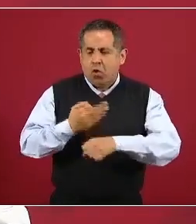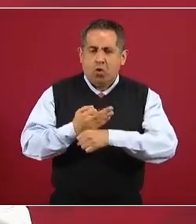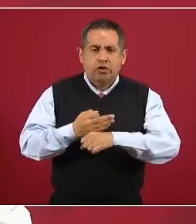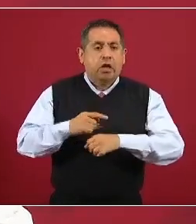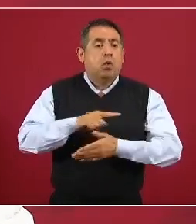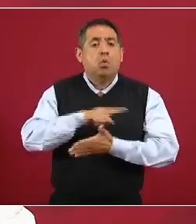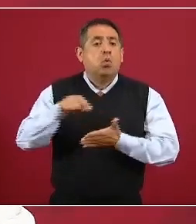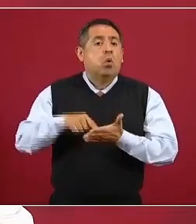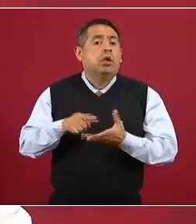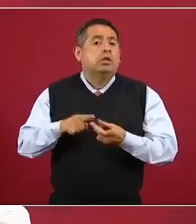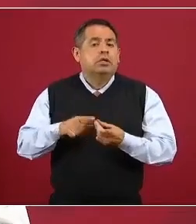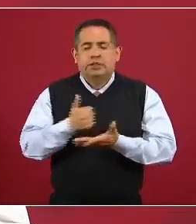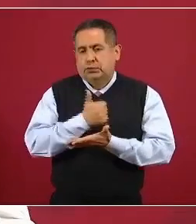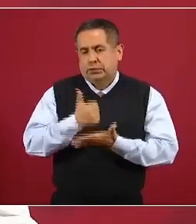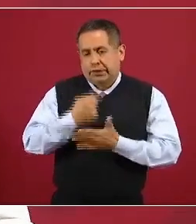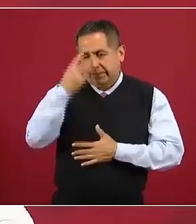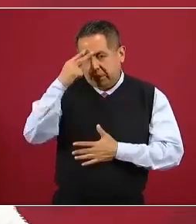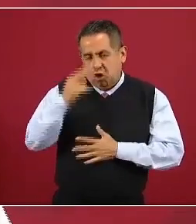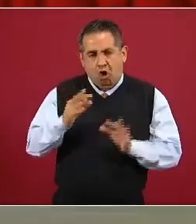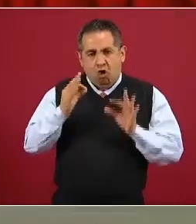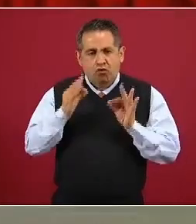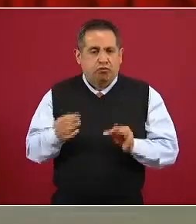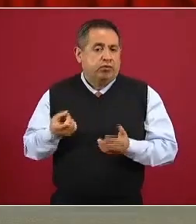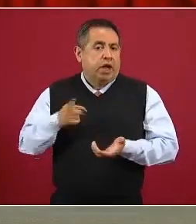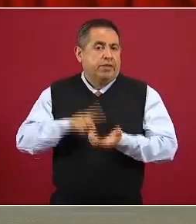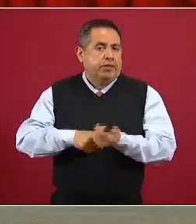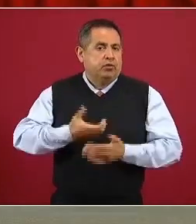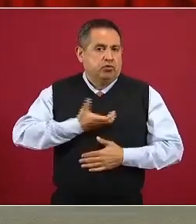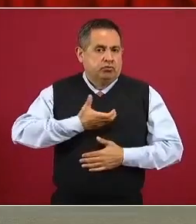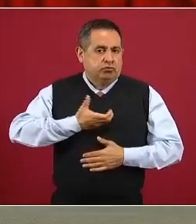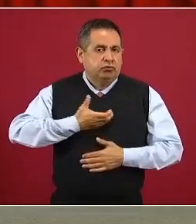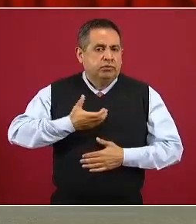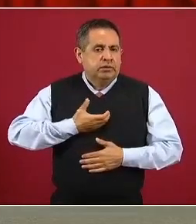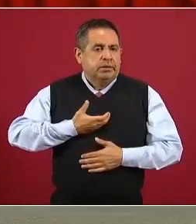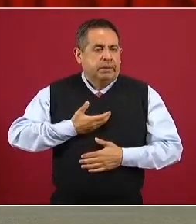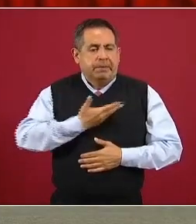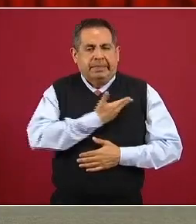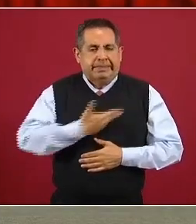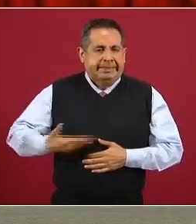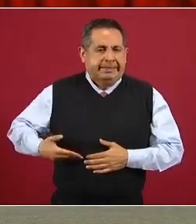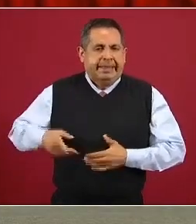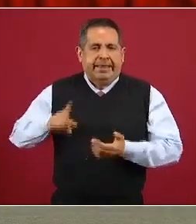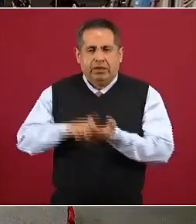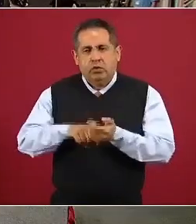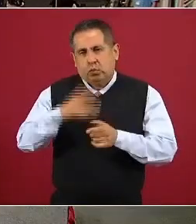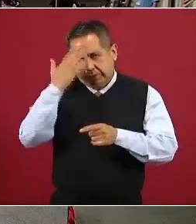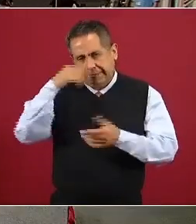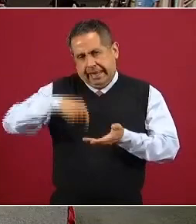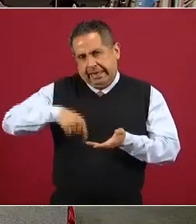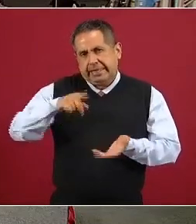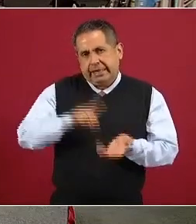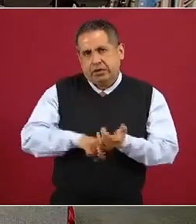en la Ciudad de México, específicamente en el Palacio Nacional, de donde, como ustedes saben, se transmiten todas estas